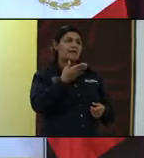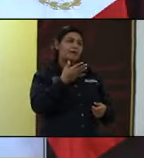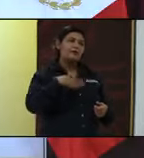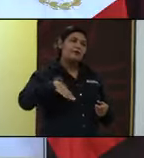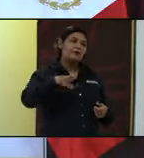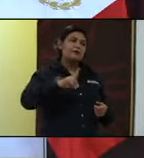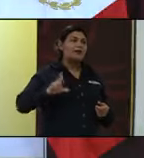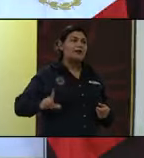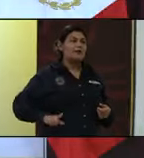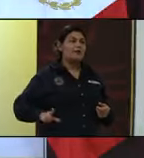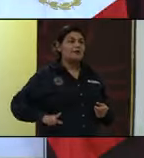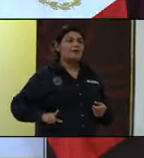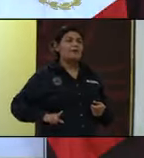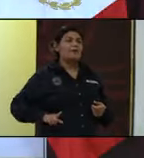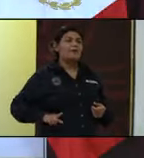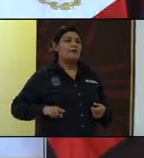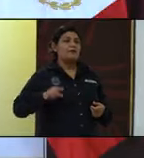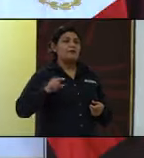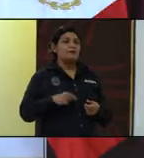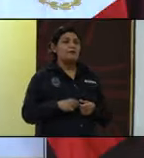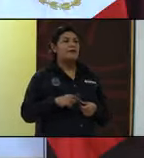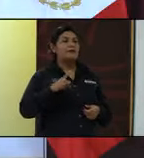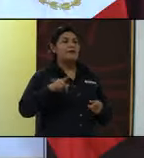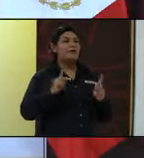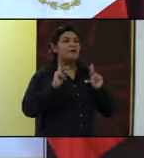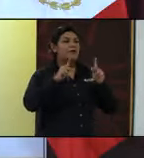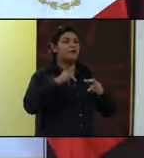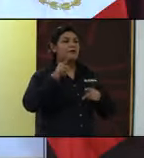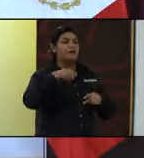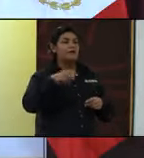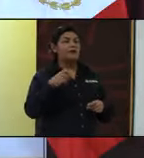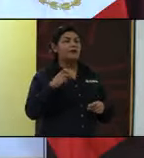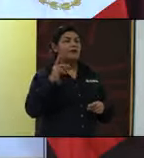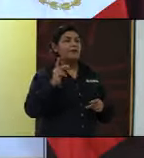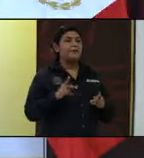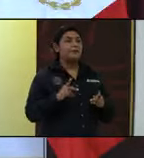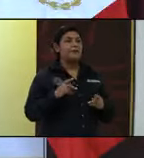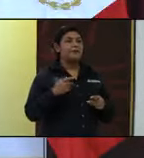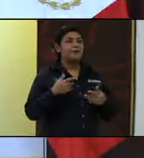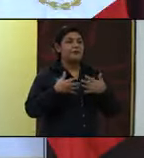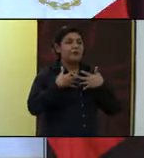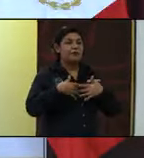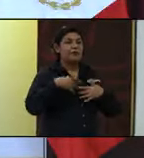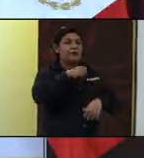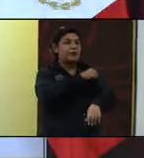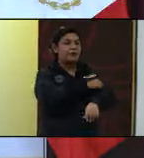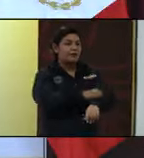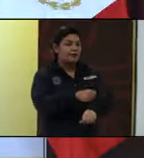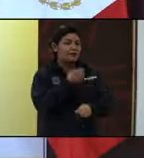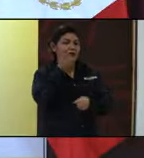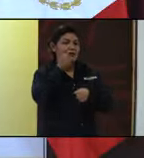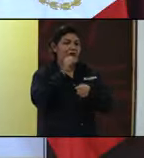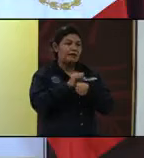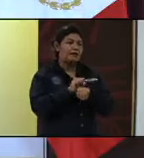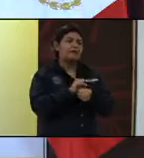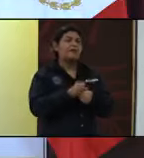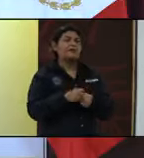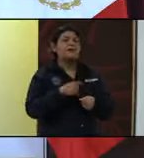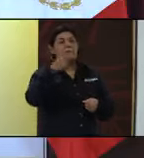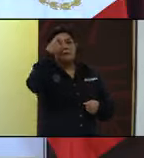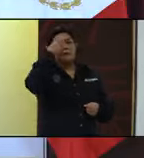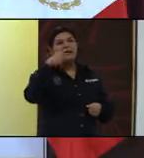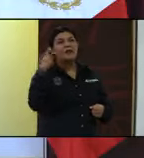a las autoridades del puerto de Altamira y de la Coordinación Nacional de Puertos, al secretario de Marina,